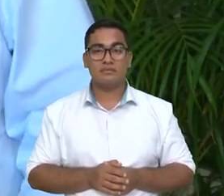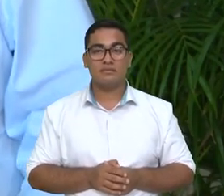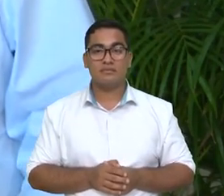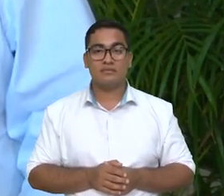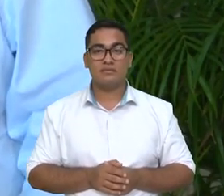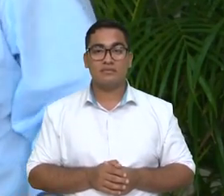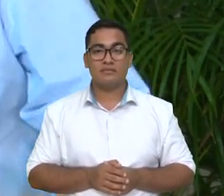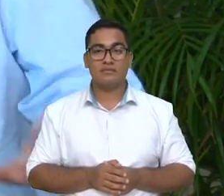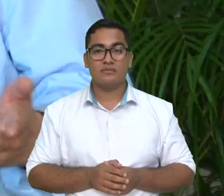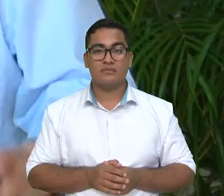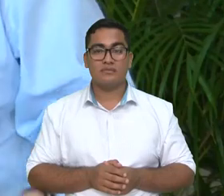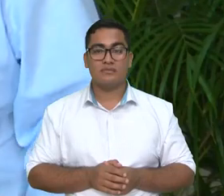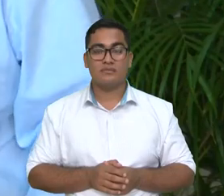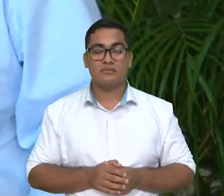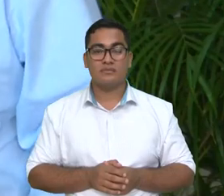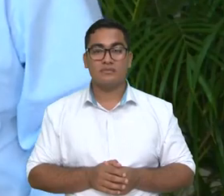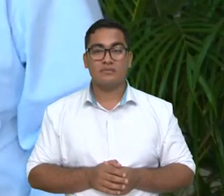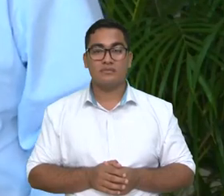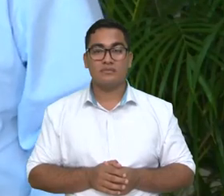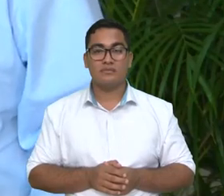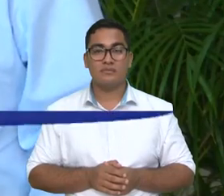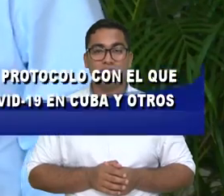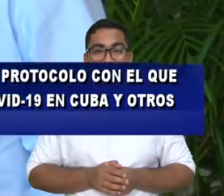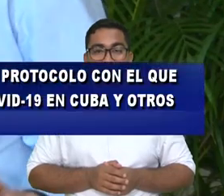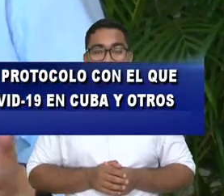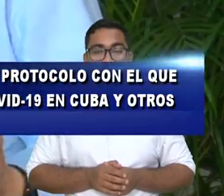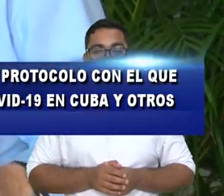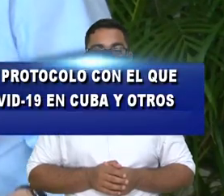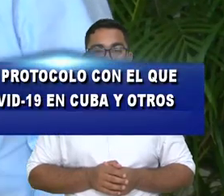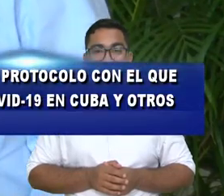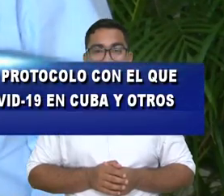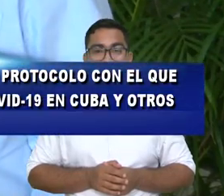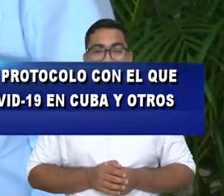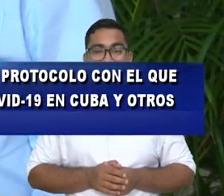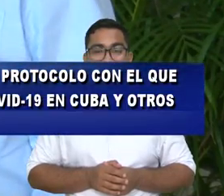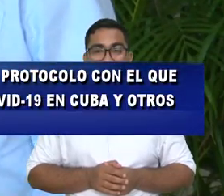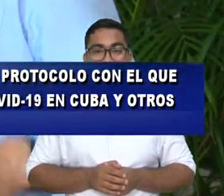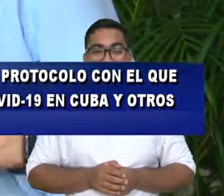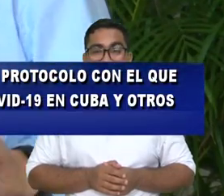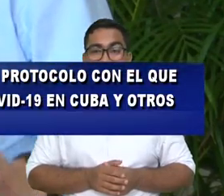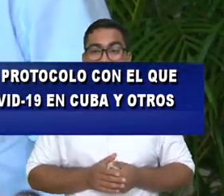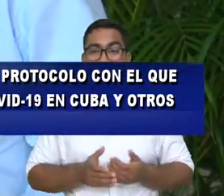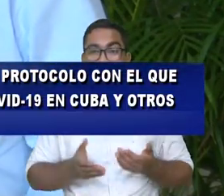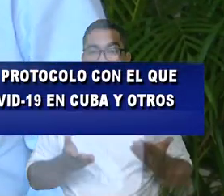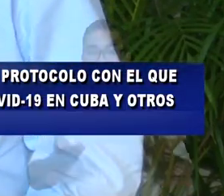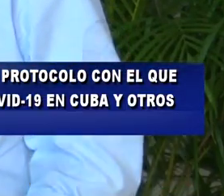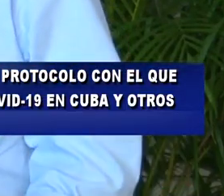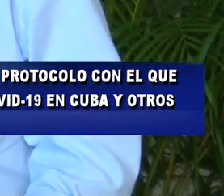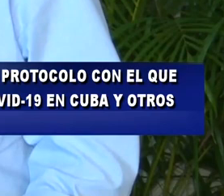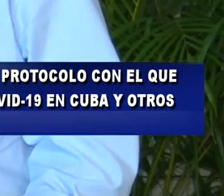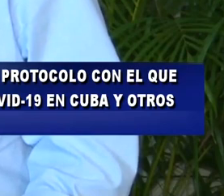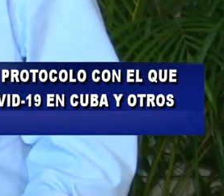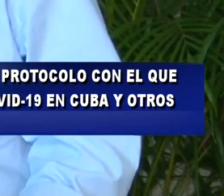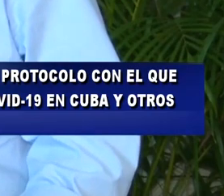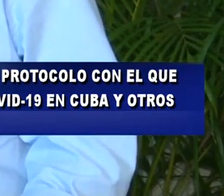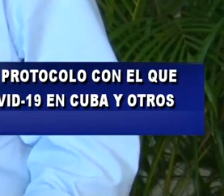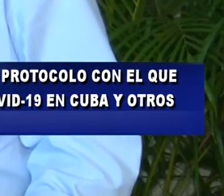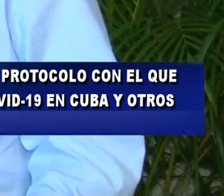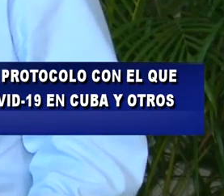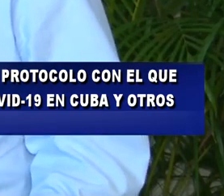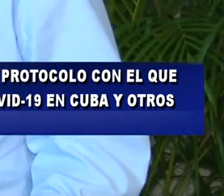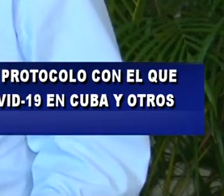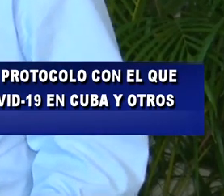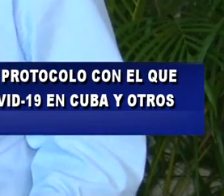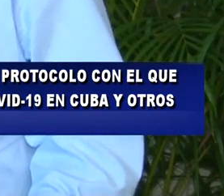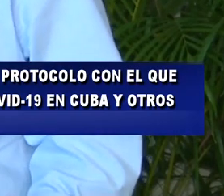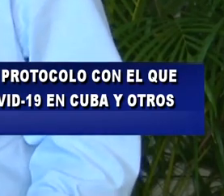tener una ayuda mutua y así fortalecer nuestras experiencias en ambos